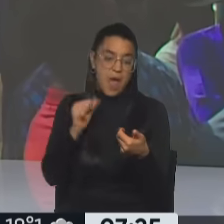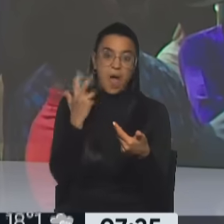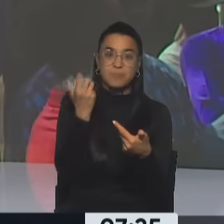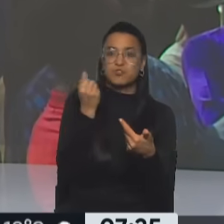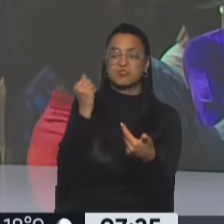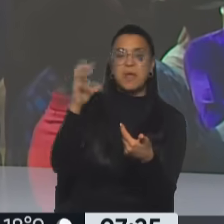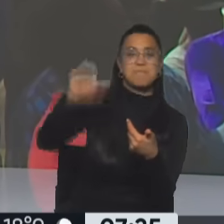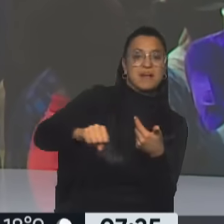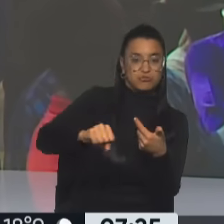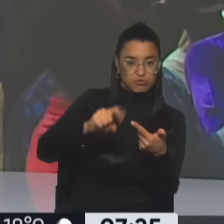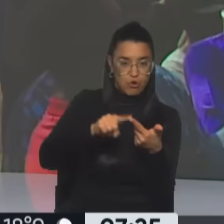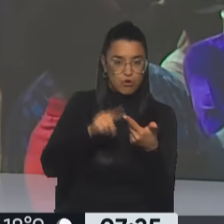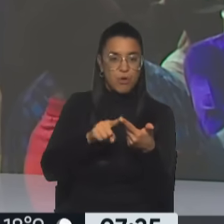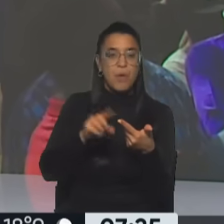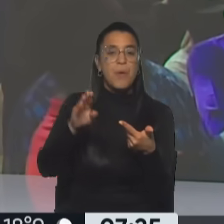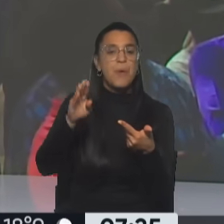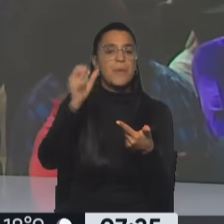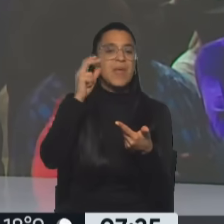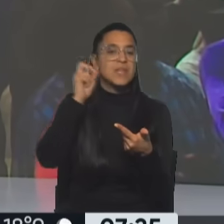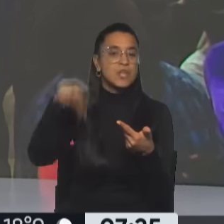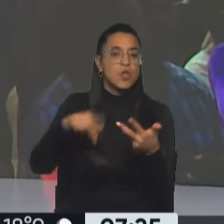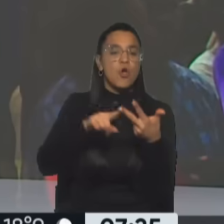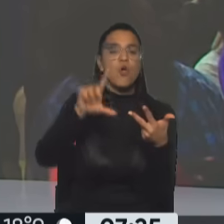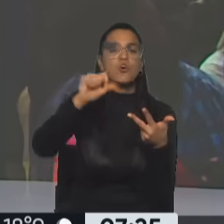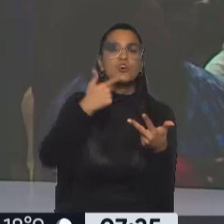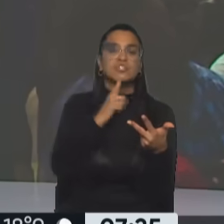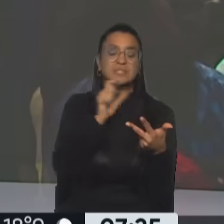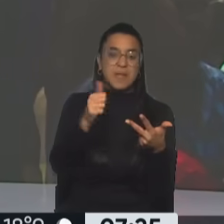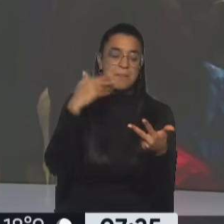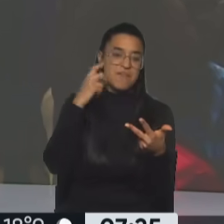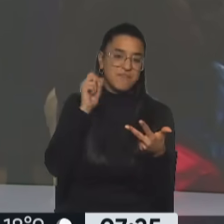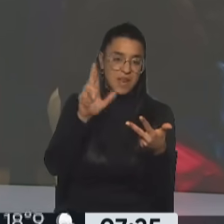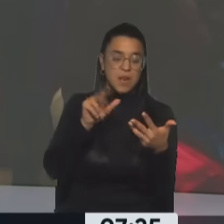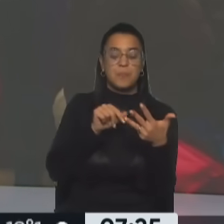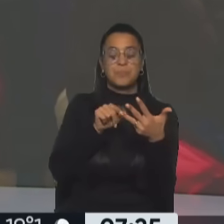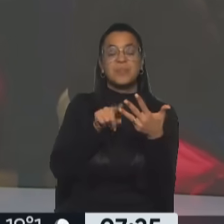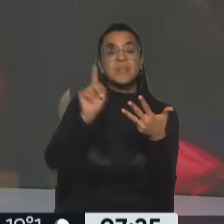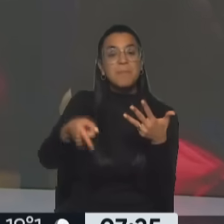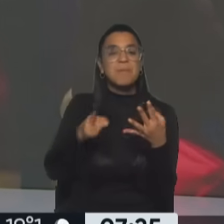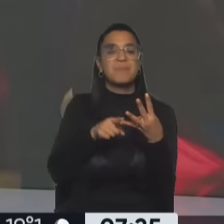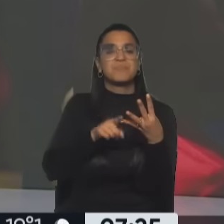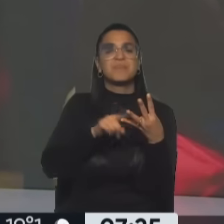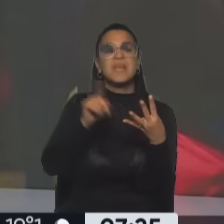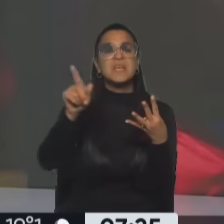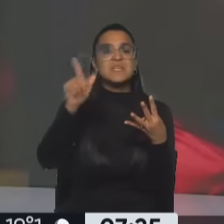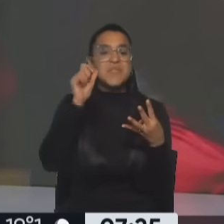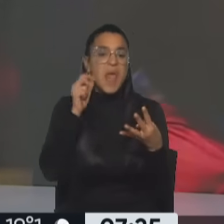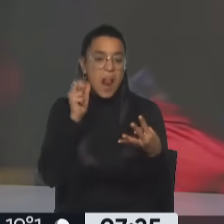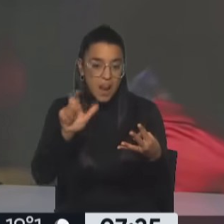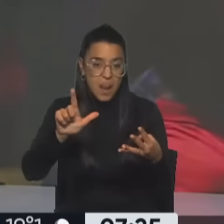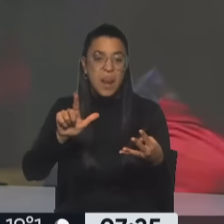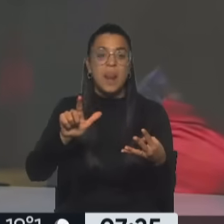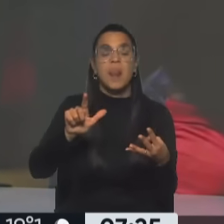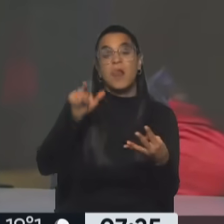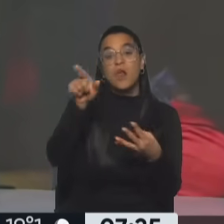tenemos justamente Benín y Costa de Marfil y Senegal. Estos son los países que apoyan la intervención militar. No son todos